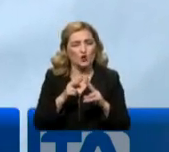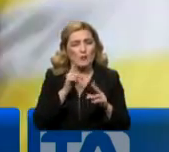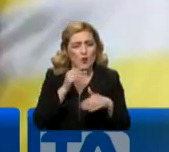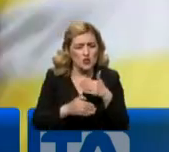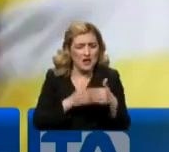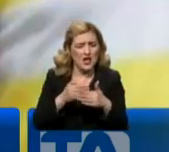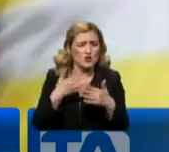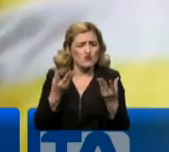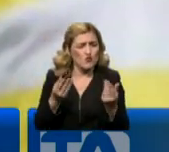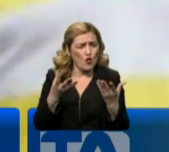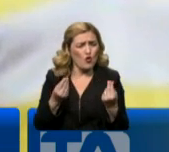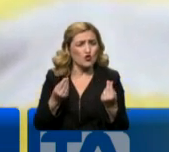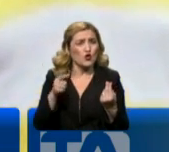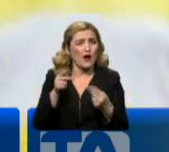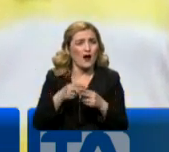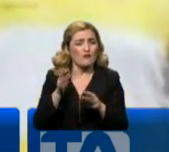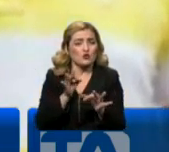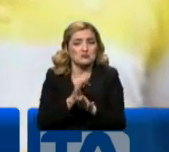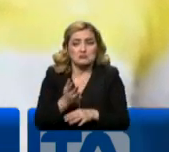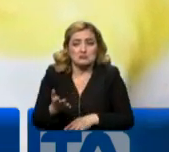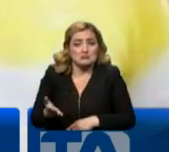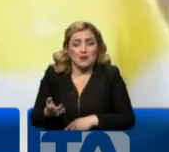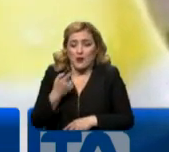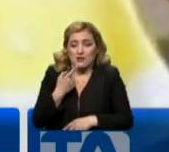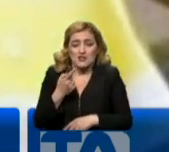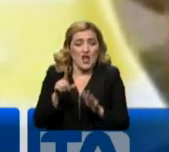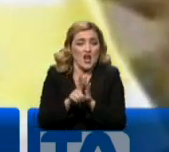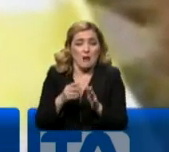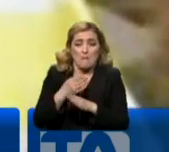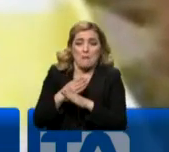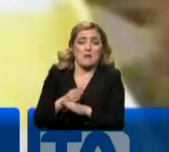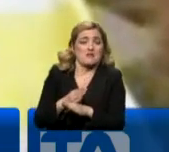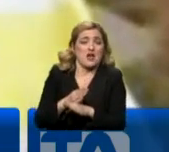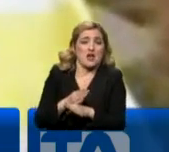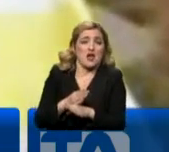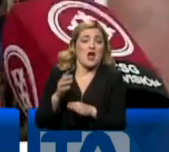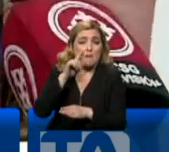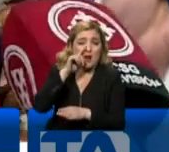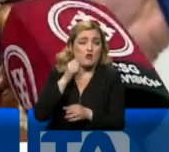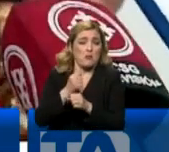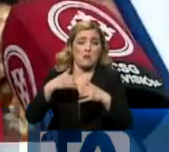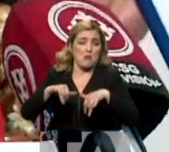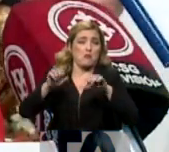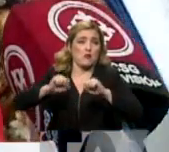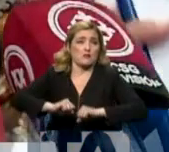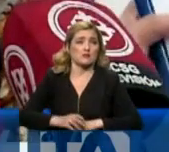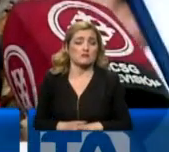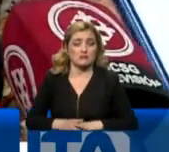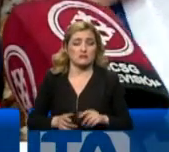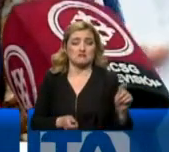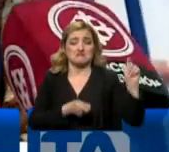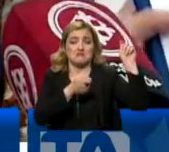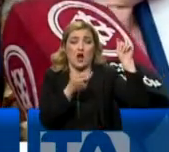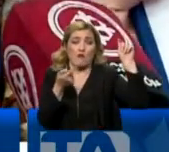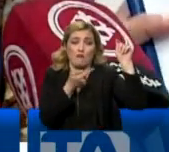que afrontaba el confeso exfuncionario, pero que eso no le impedía ejercer cargos públicos. Aquí están los informes